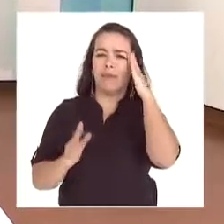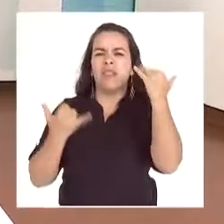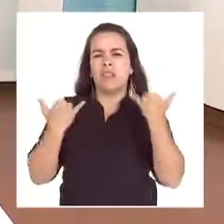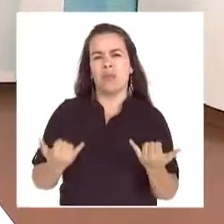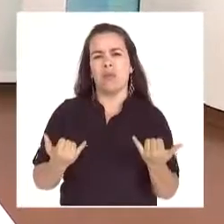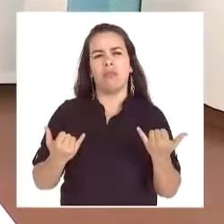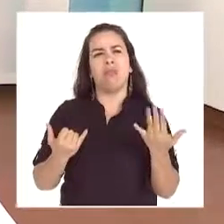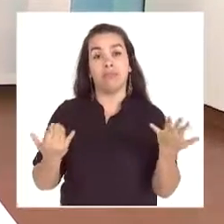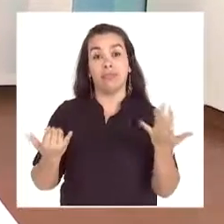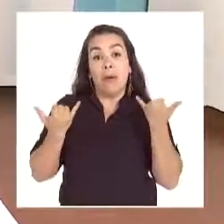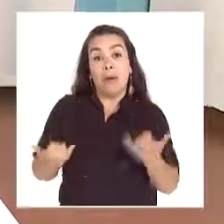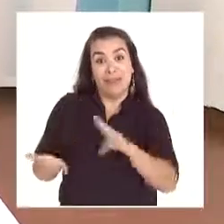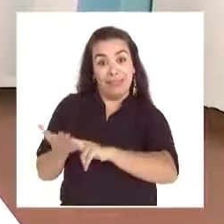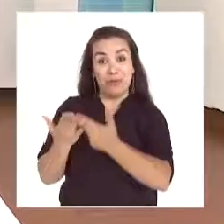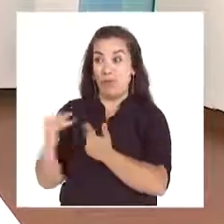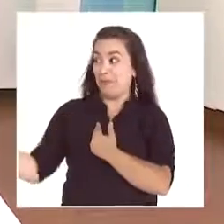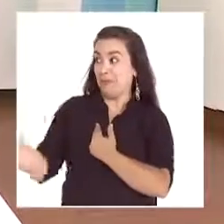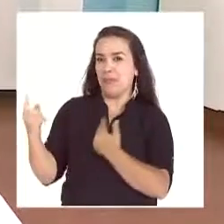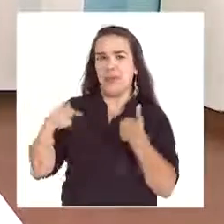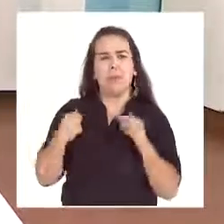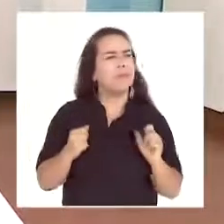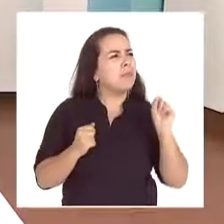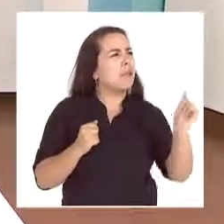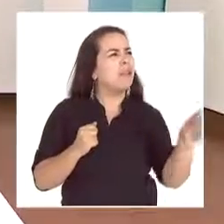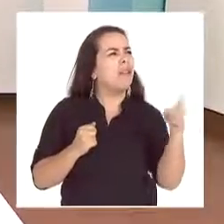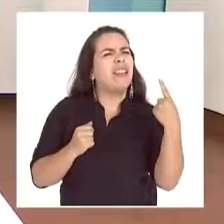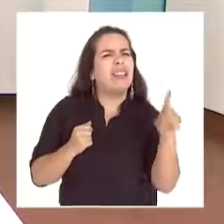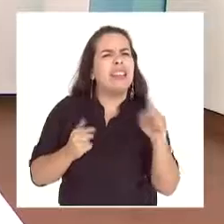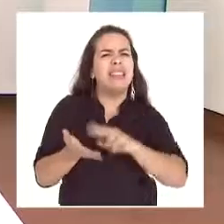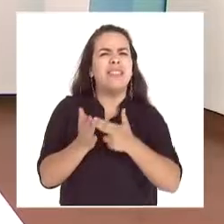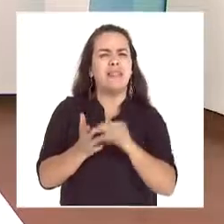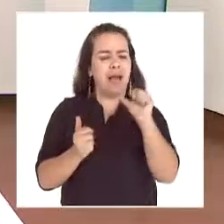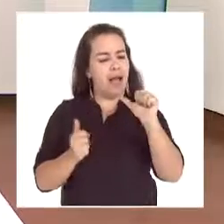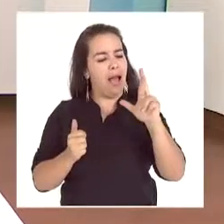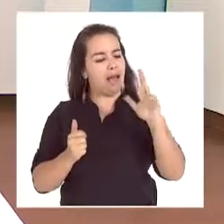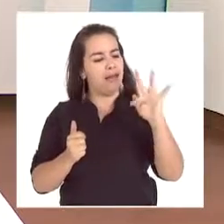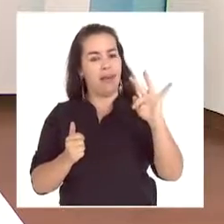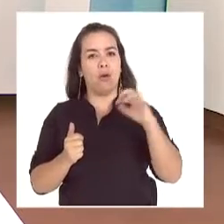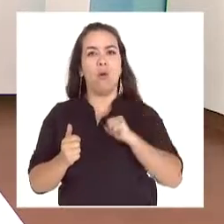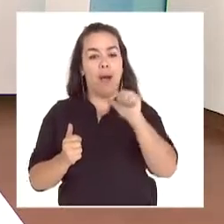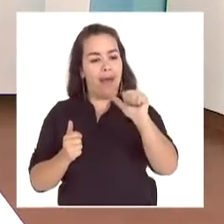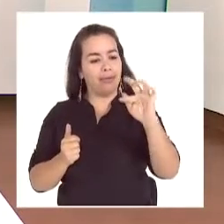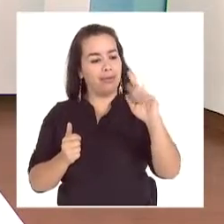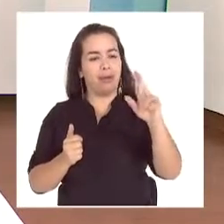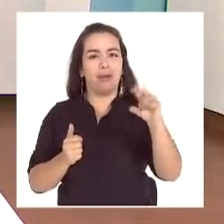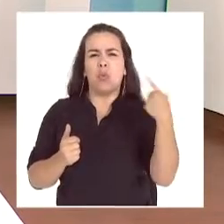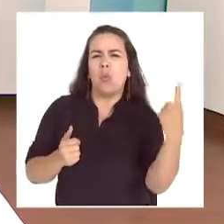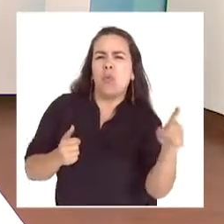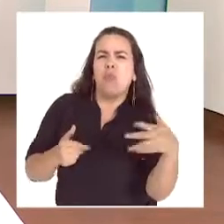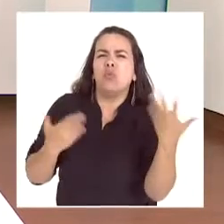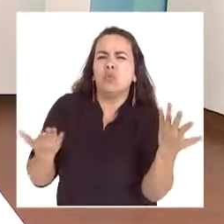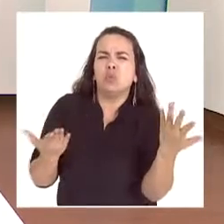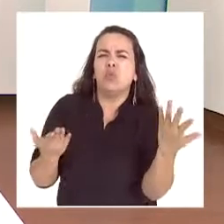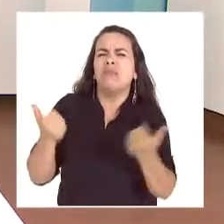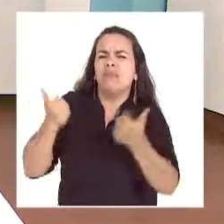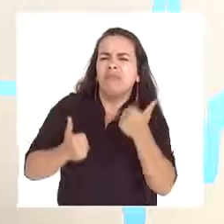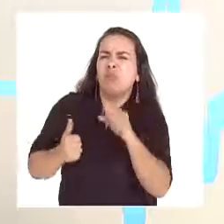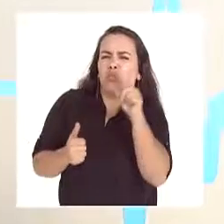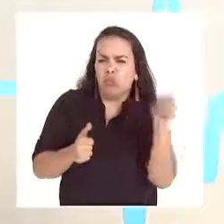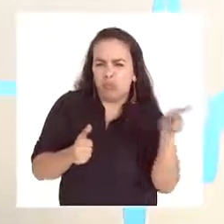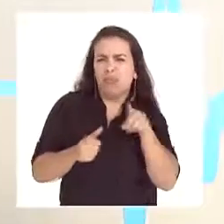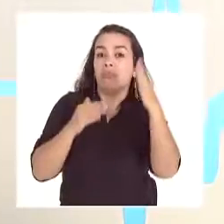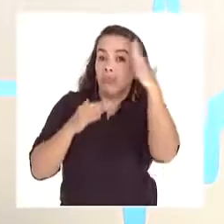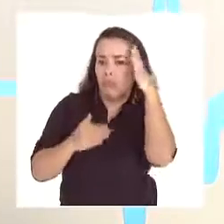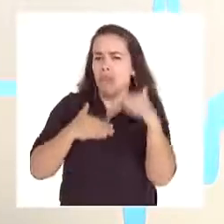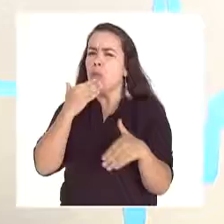porque nuestra traductora nos venía y nos preguntaba ahora que si decía arteriosclerosis o aterosclerosis. Entonces, bueno, que ustedes se